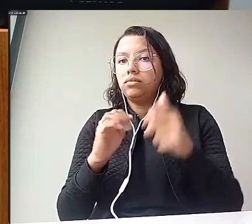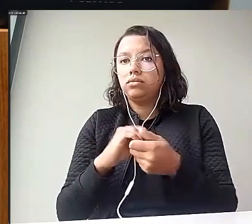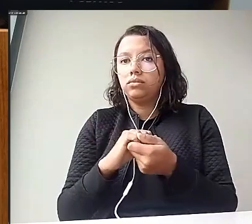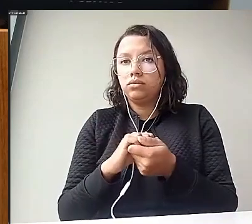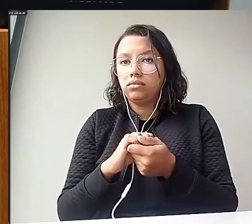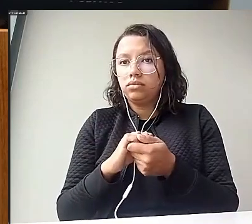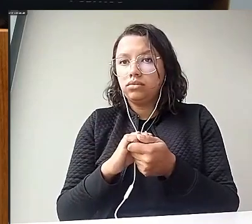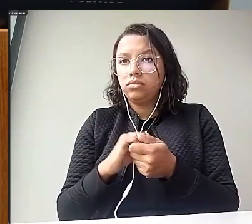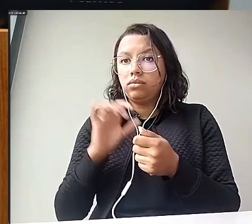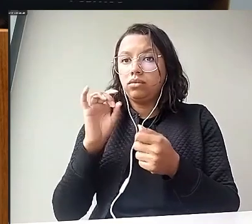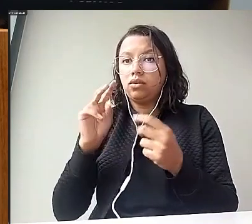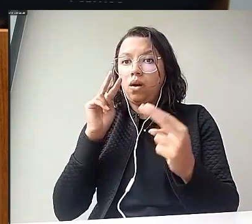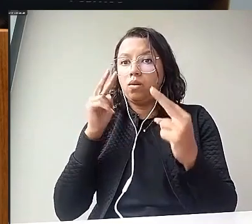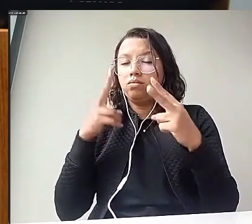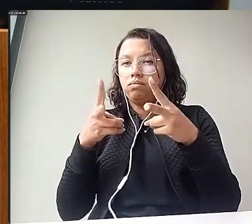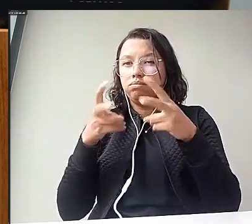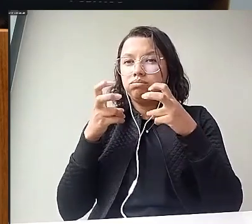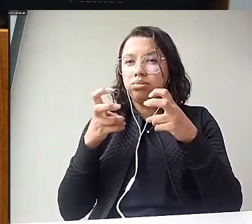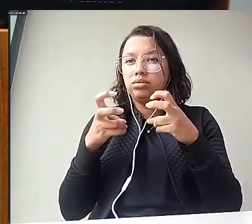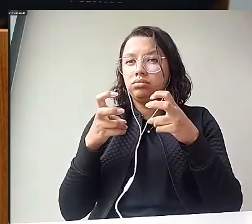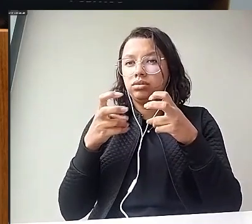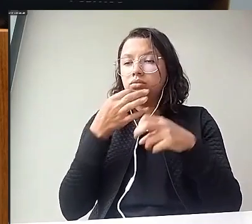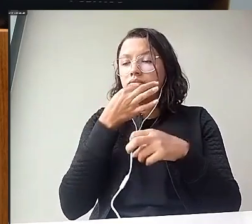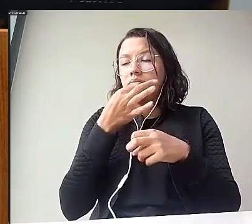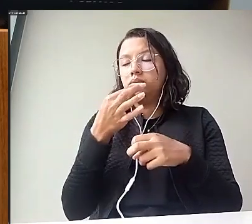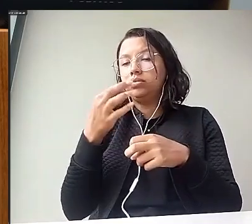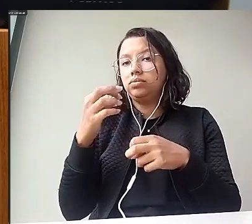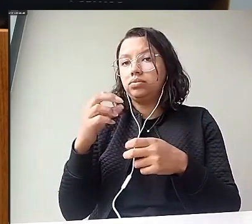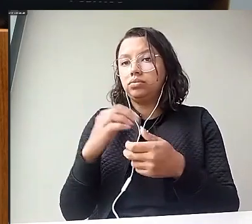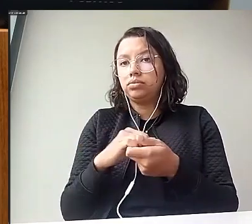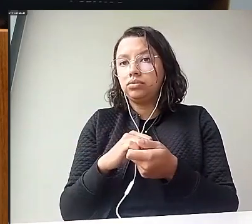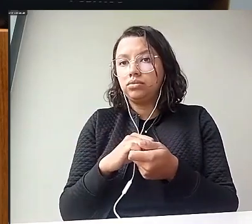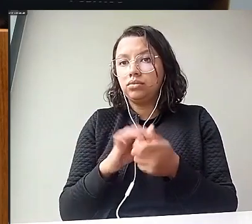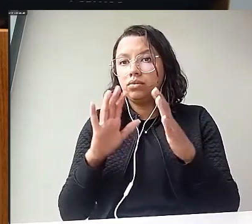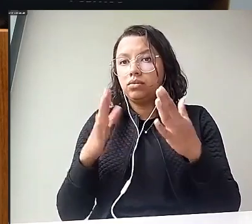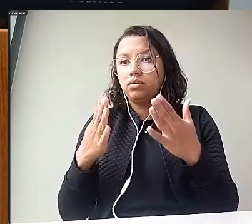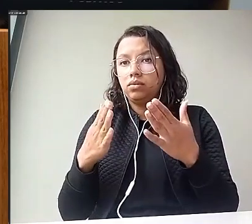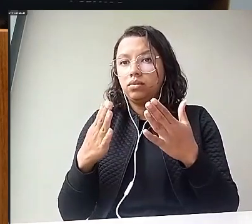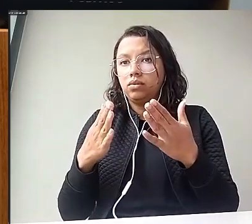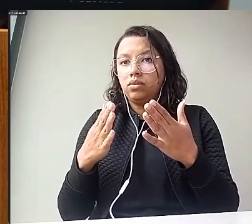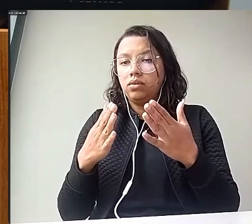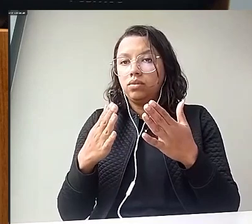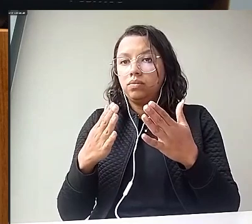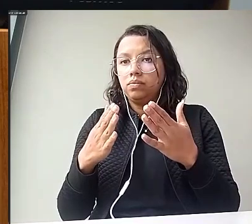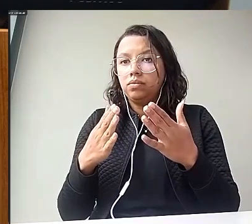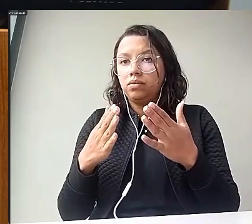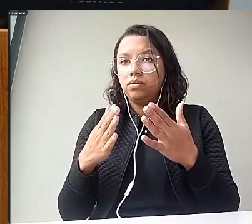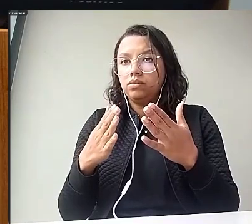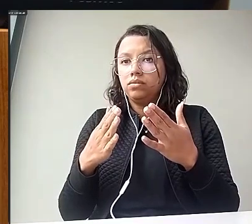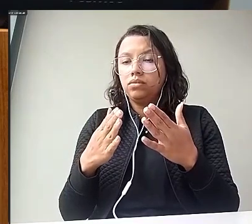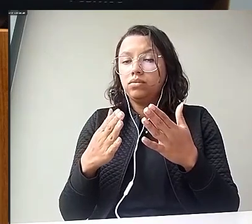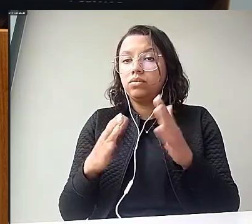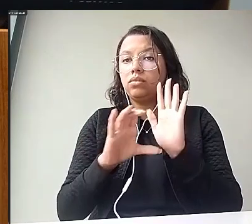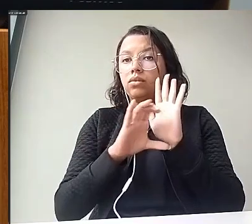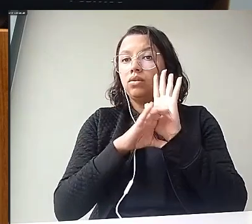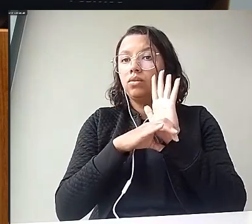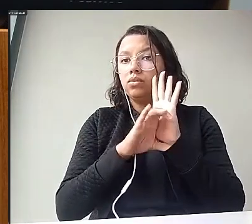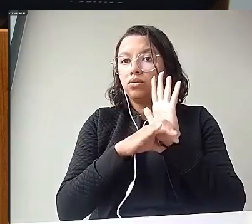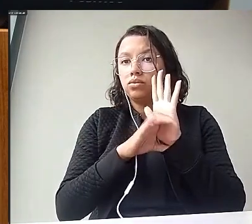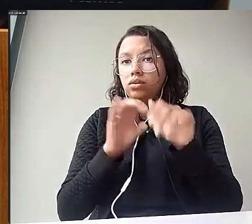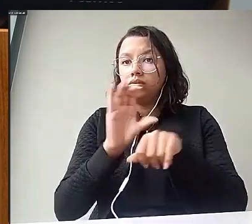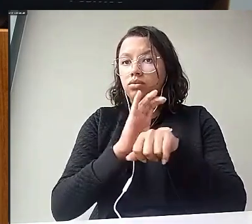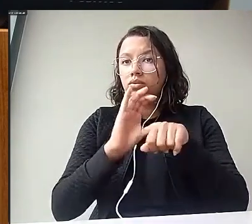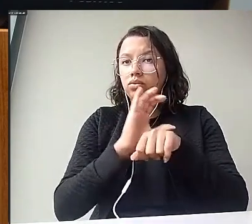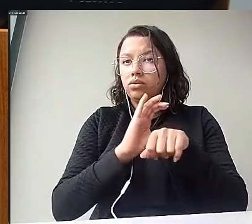vista conceptual, conduce también a preguntarse si los conceptos del